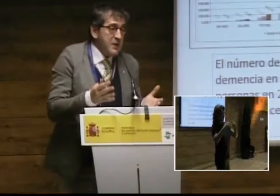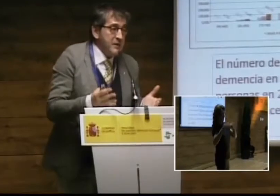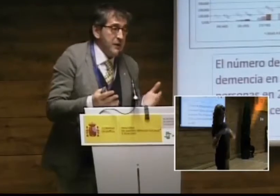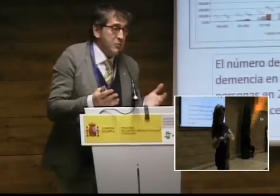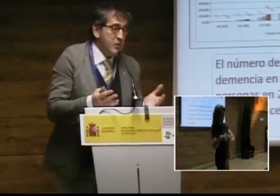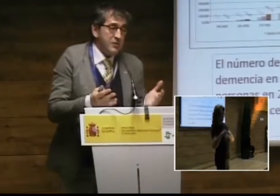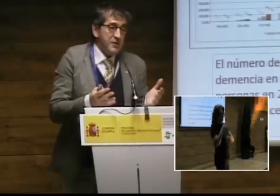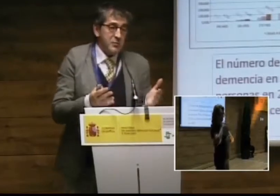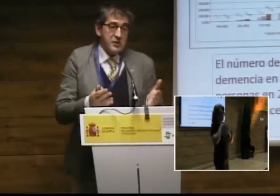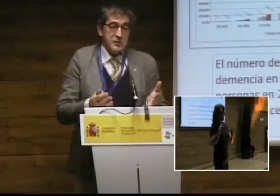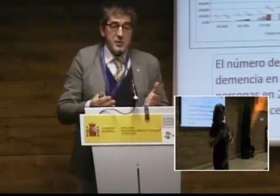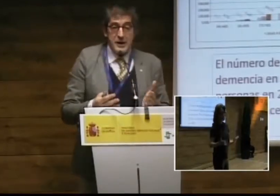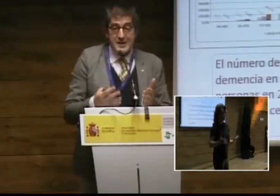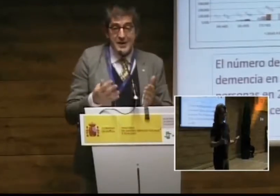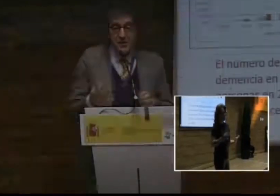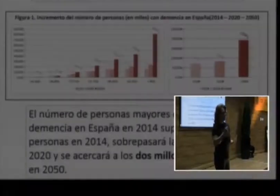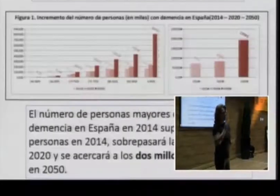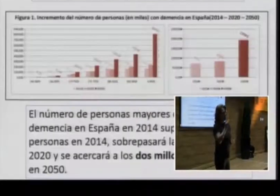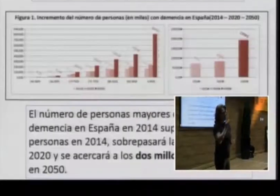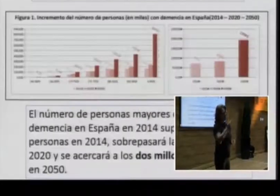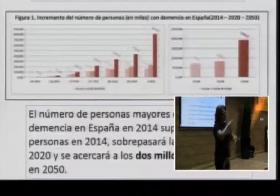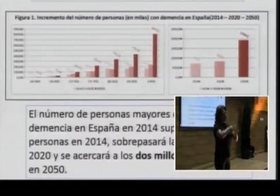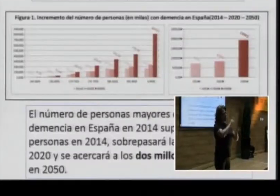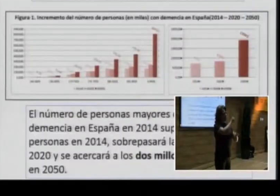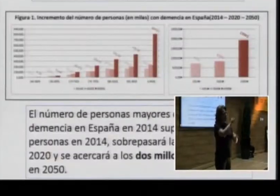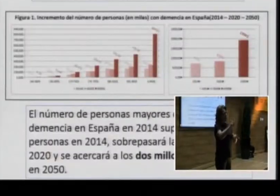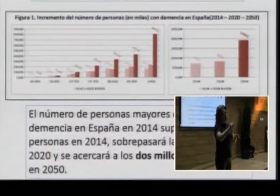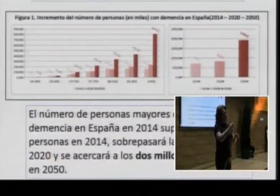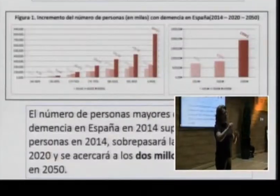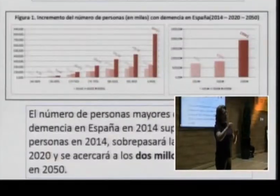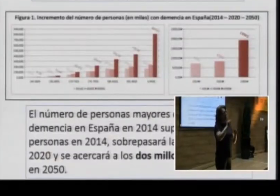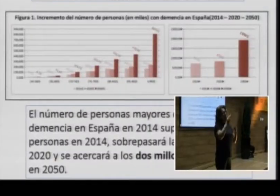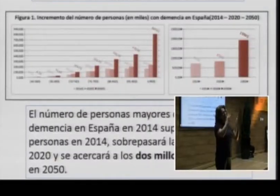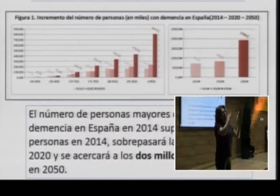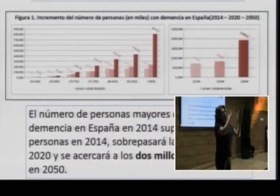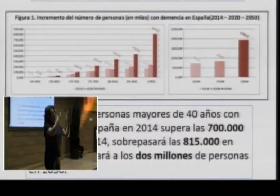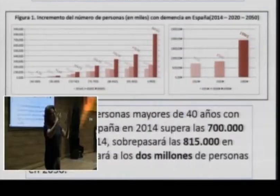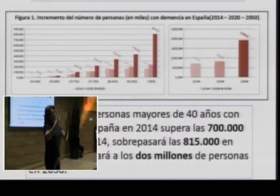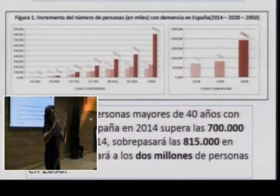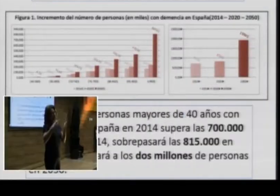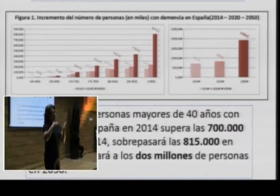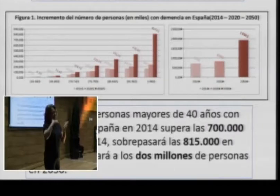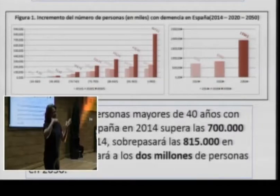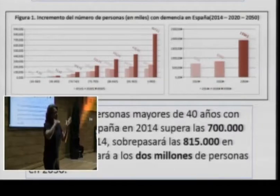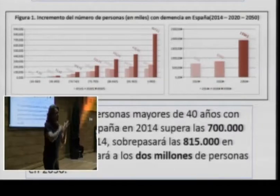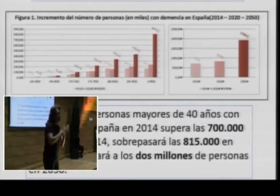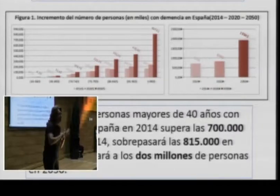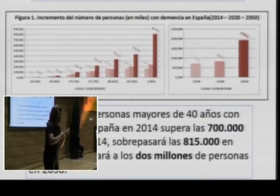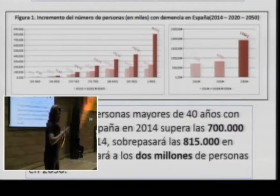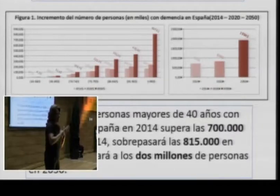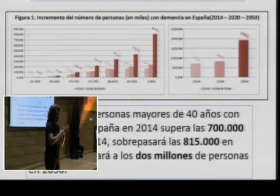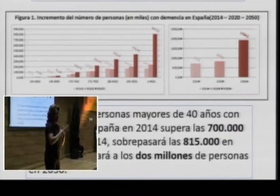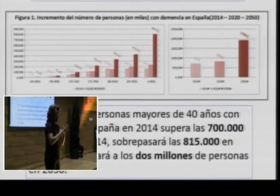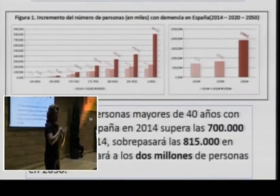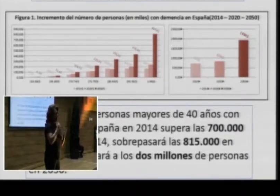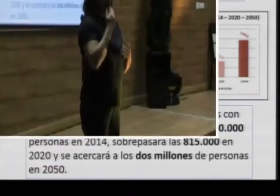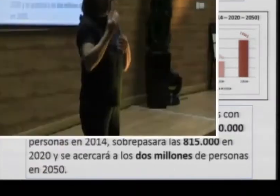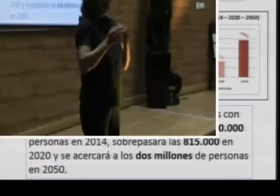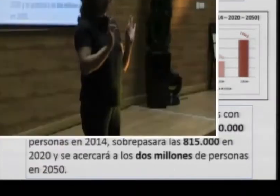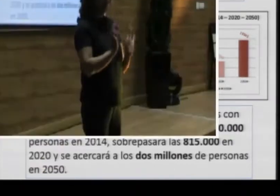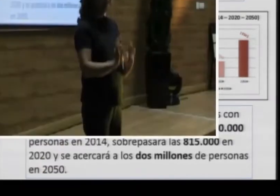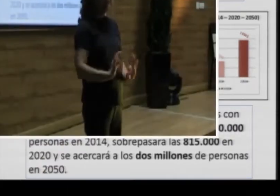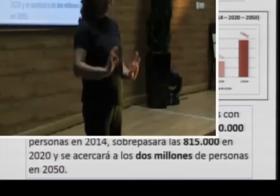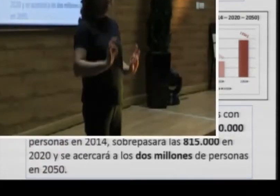que actualmente el número de enfermos en España se acerca a los 800.000 y si no hacemos nada, en 3 décadas se